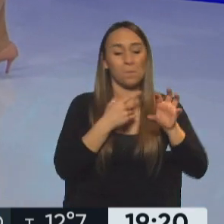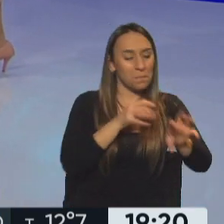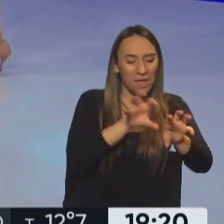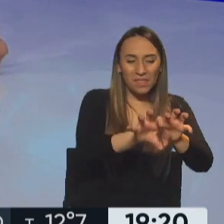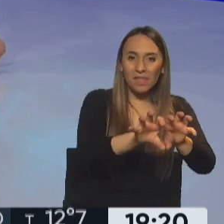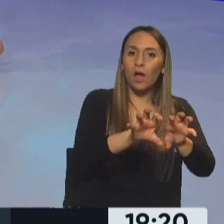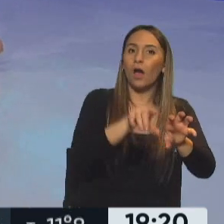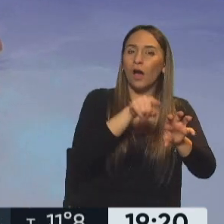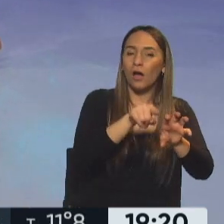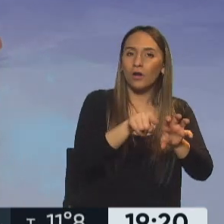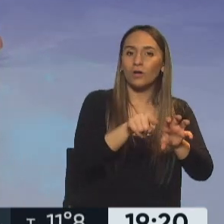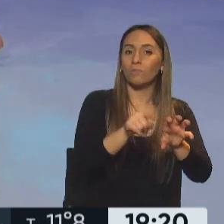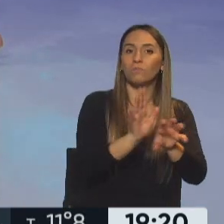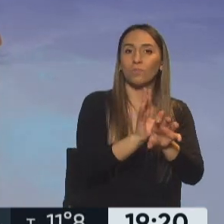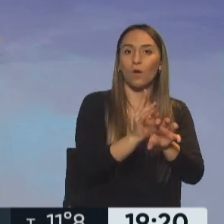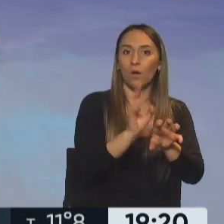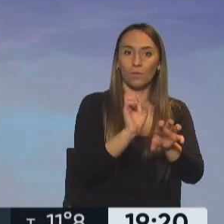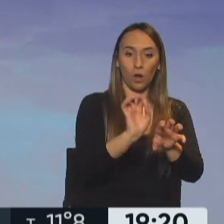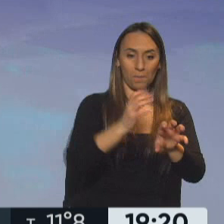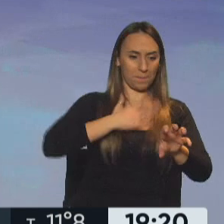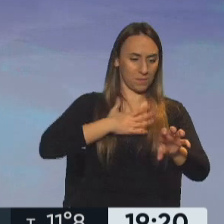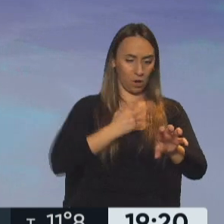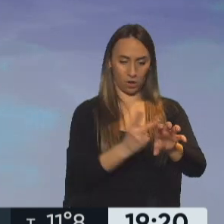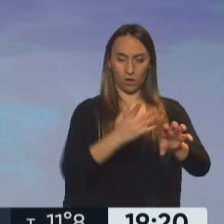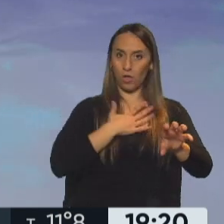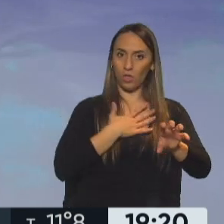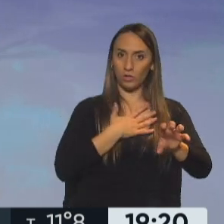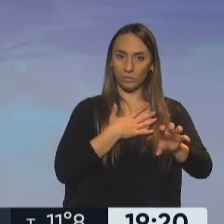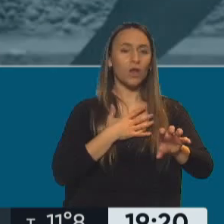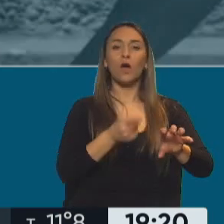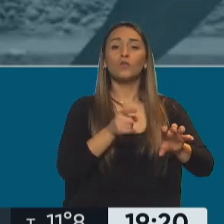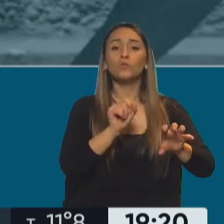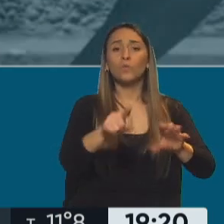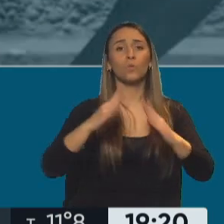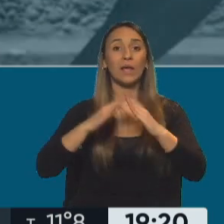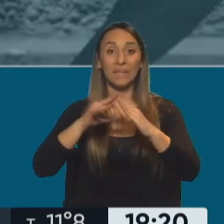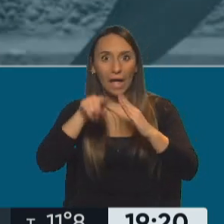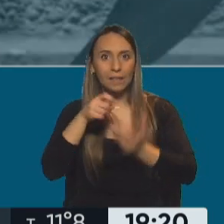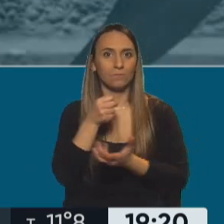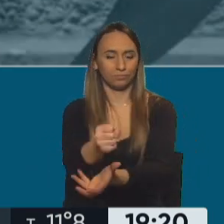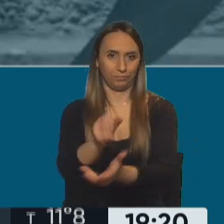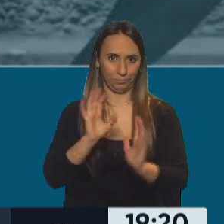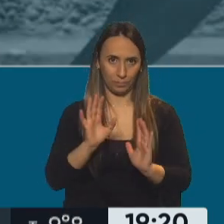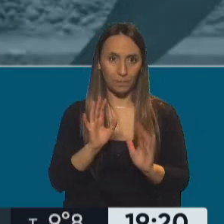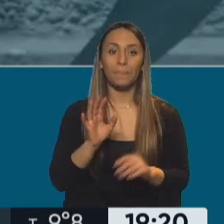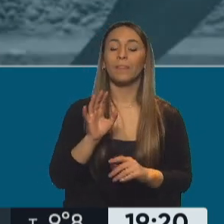¿cuál subsidiamos? El que en donde vos registres la residencia donde estás viviendo. Muy bien. Estas preguntas, igualmente, Diani, están en la